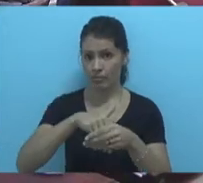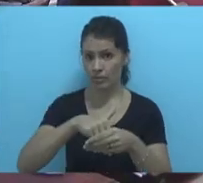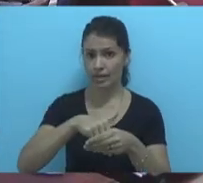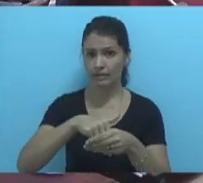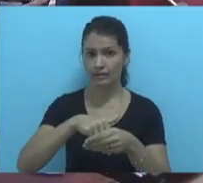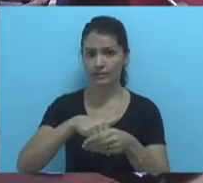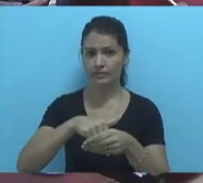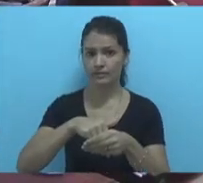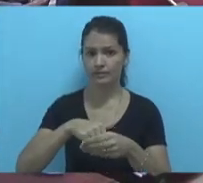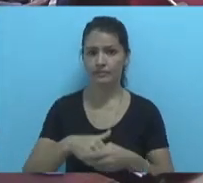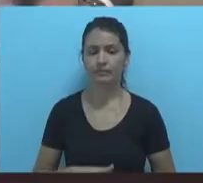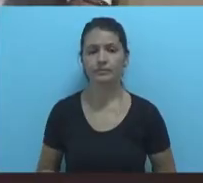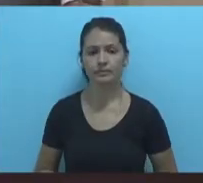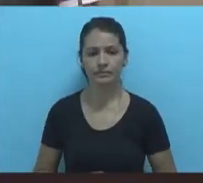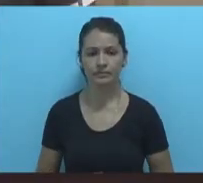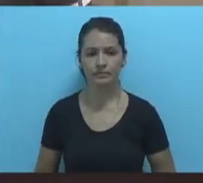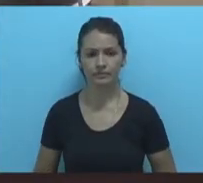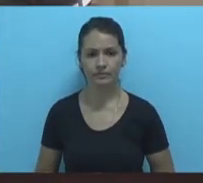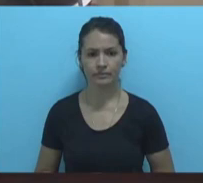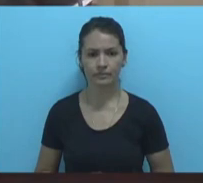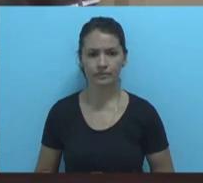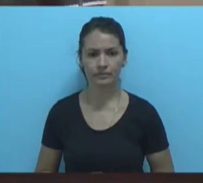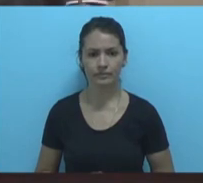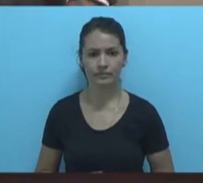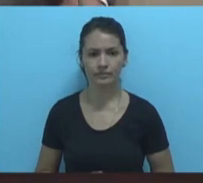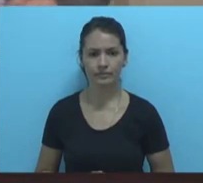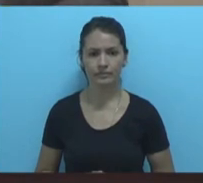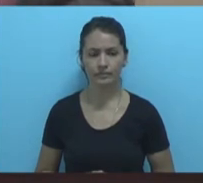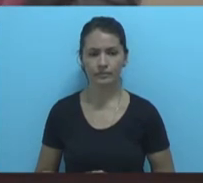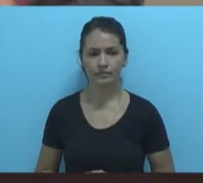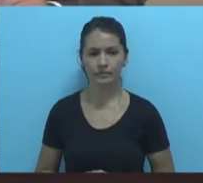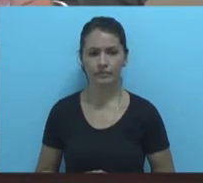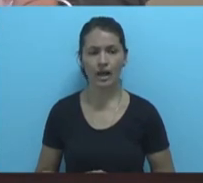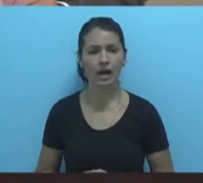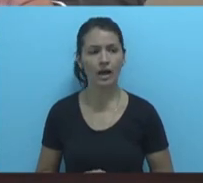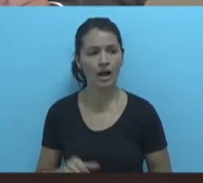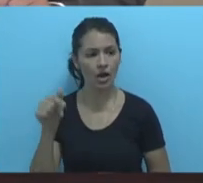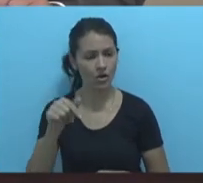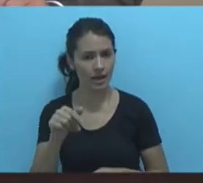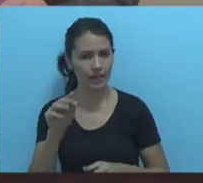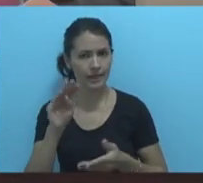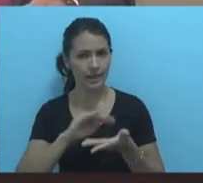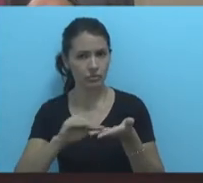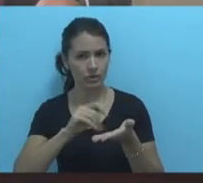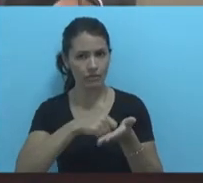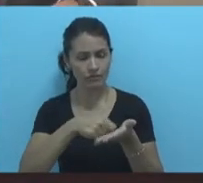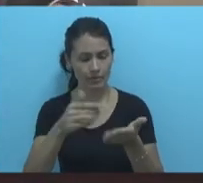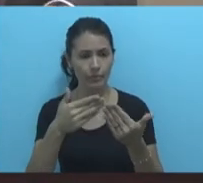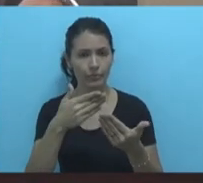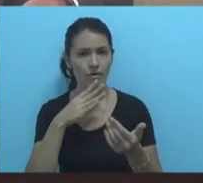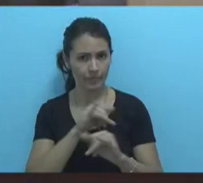mencionado, sobre el cual pueden hacer consideraciones las diputadas y los diputados presentes en esta sesión.